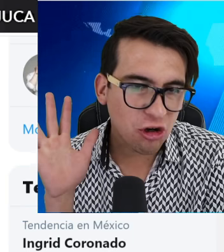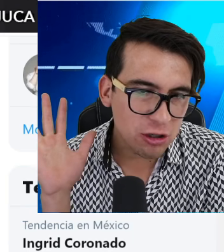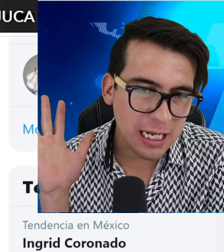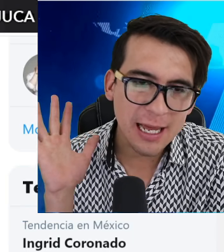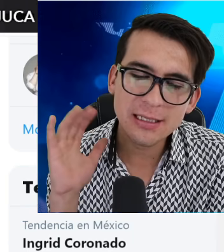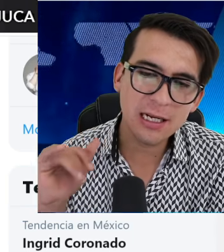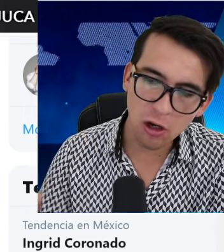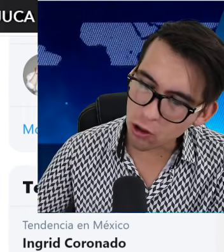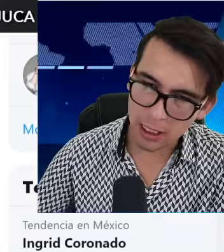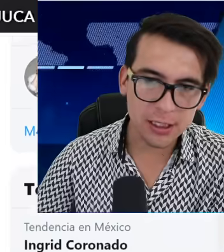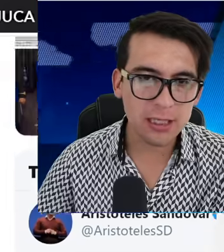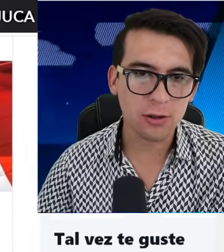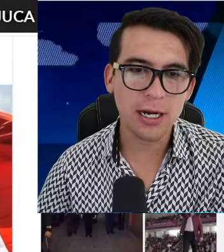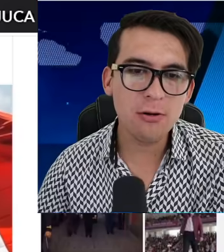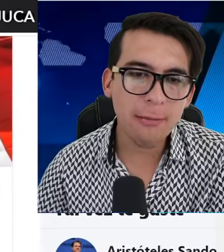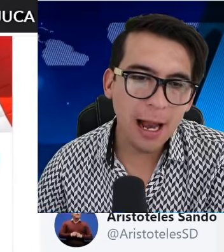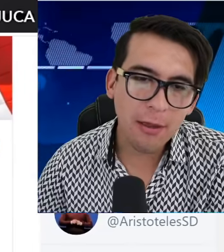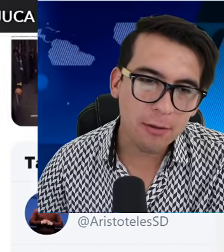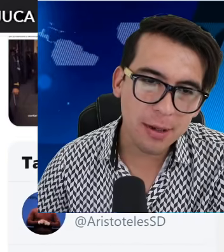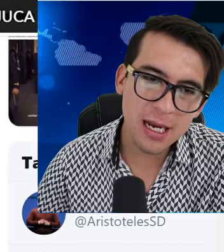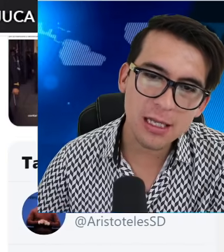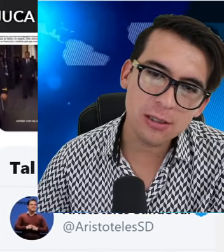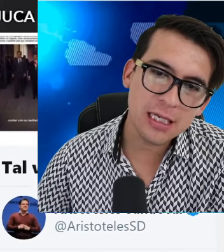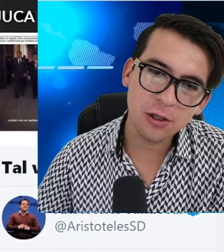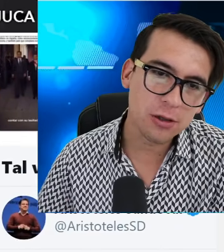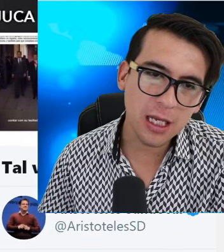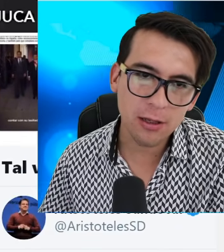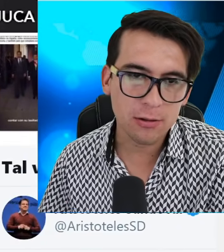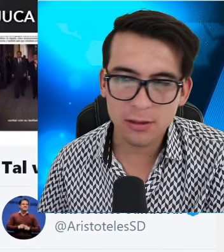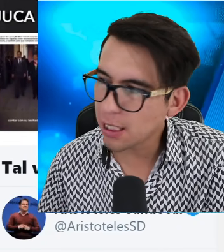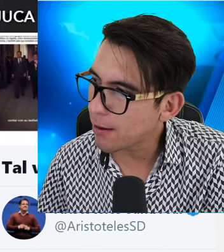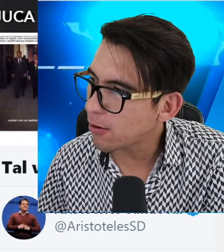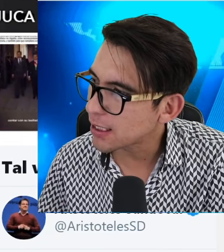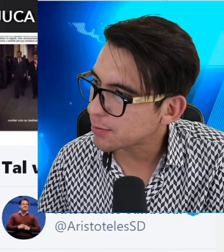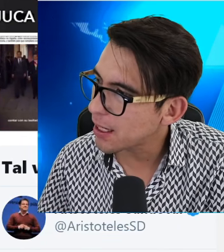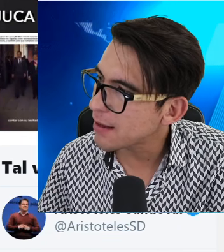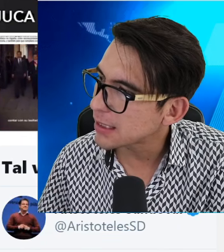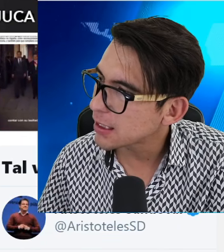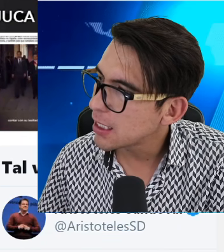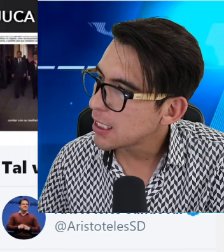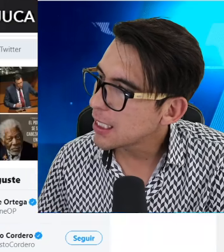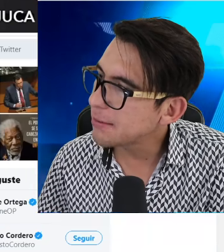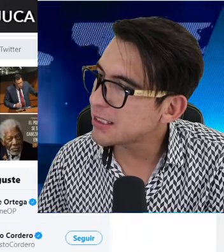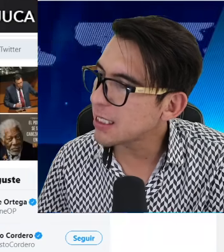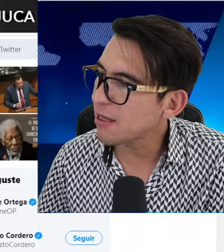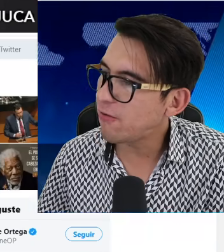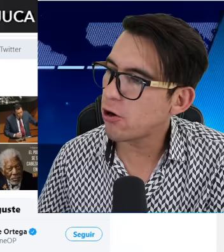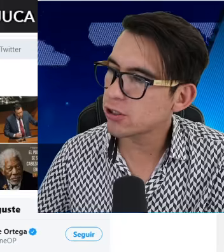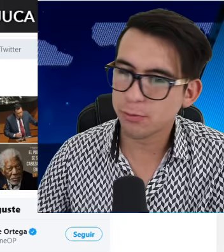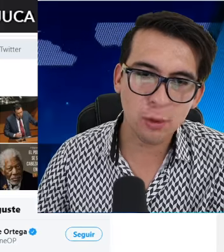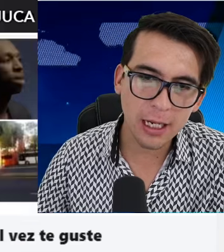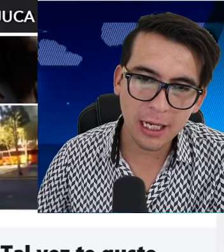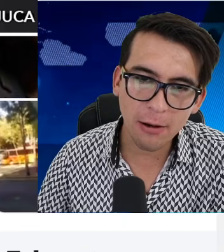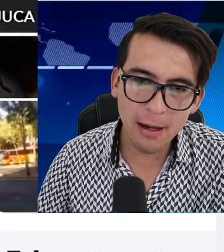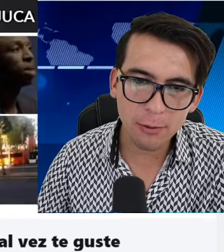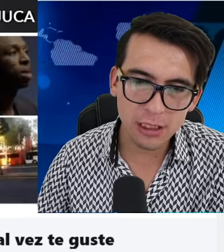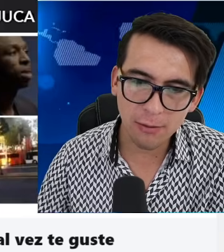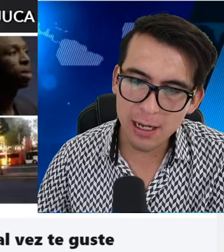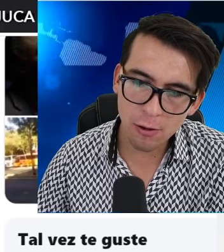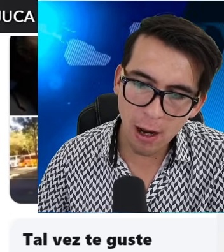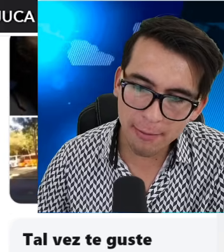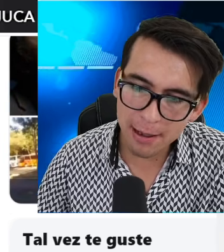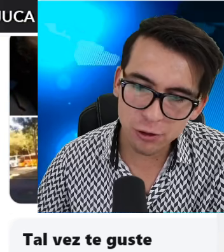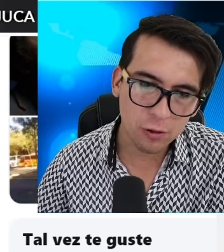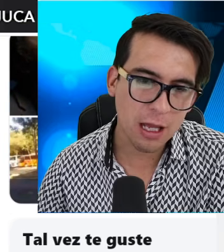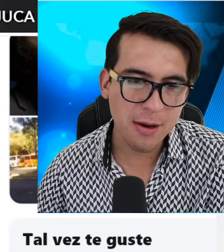él solo salía a decir, no, lo rechazo. Él no ha hablado, Peña Nieto está escondido, está bajo las piedras. Y Vicente Fox, pues aquí lo vemos,